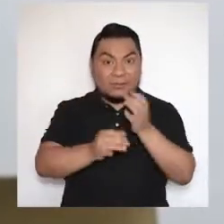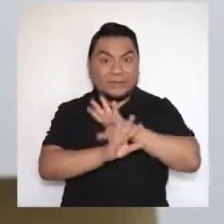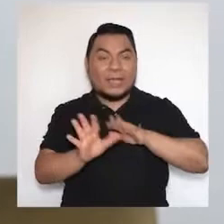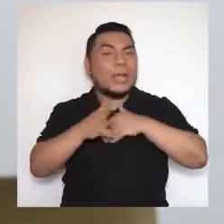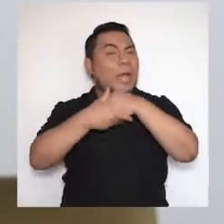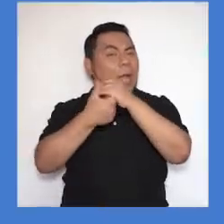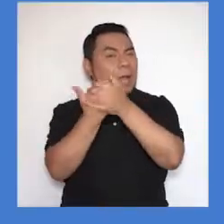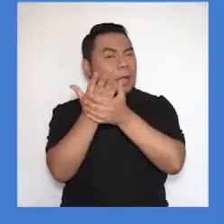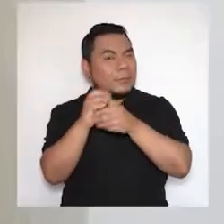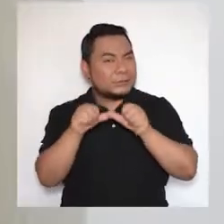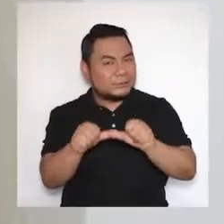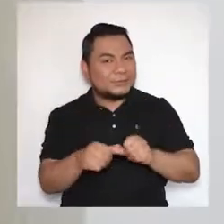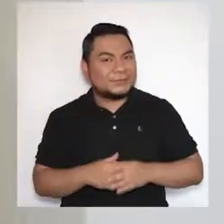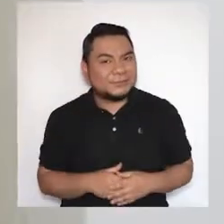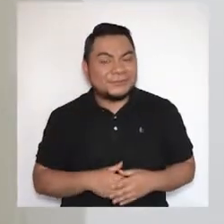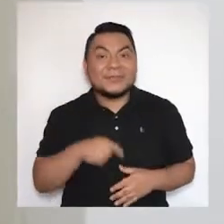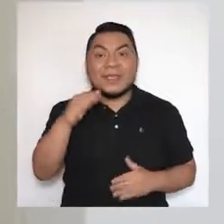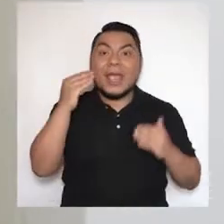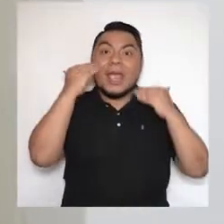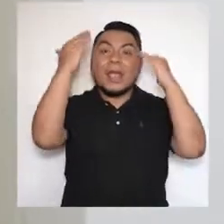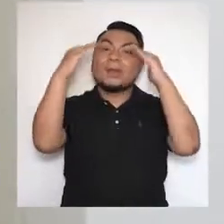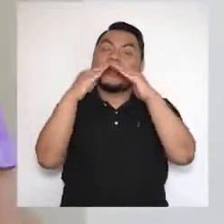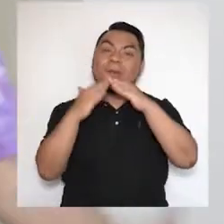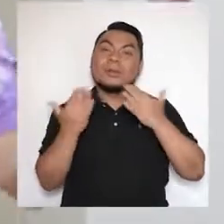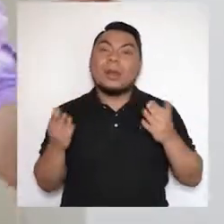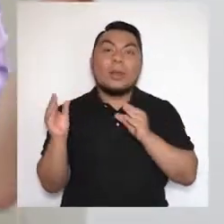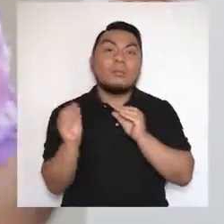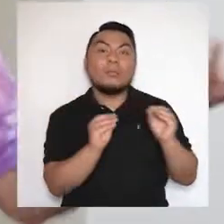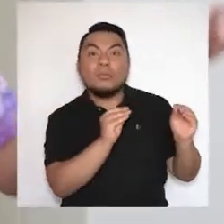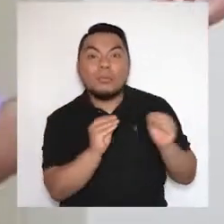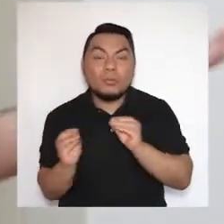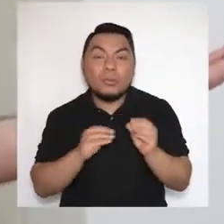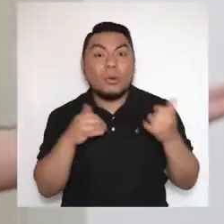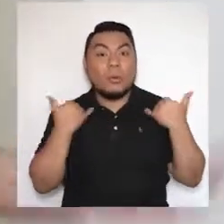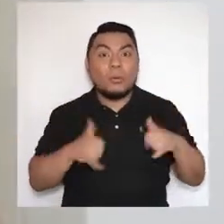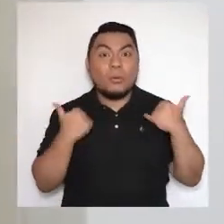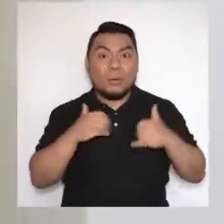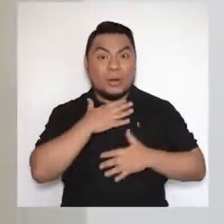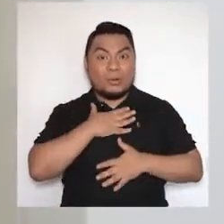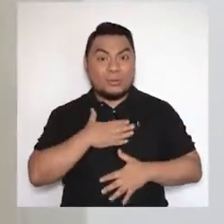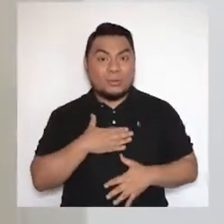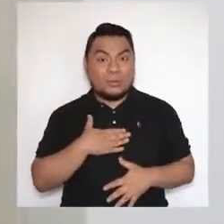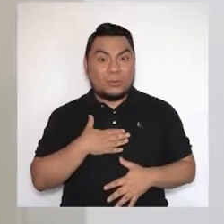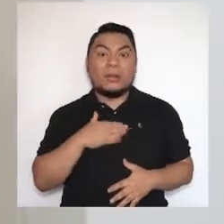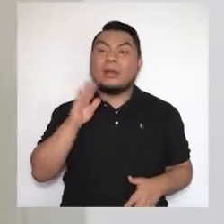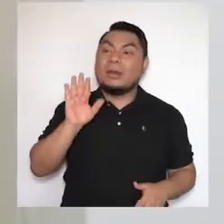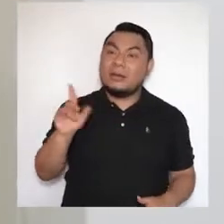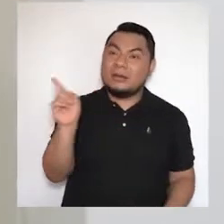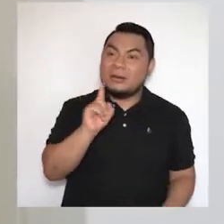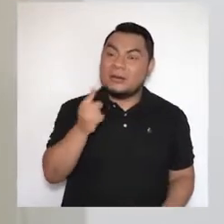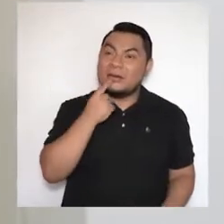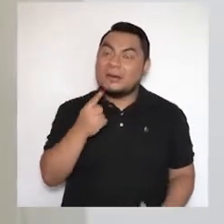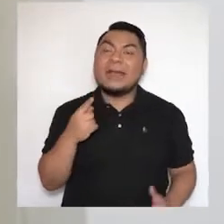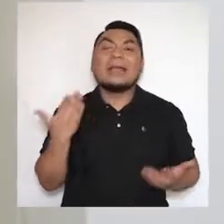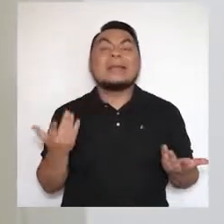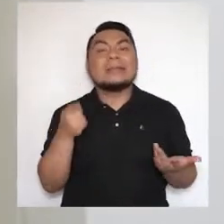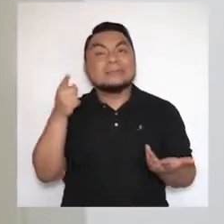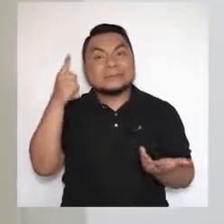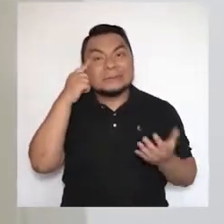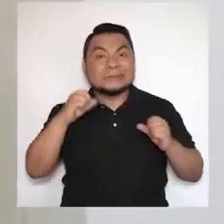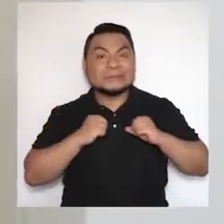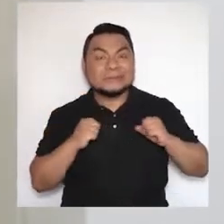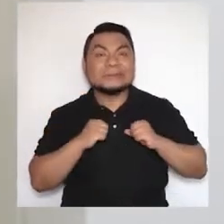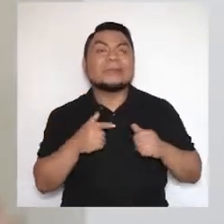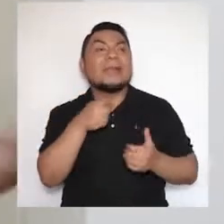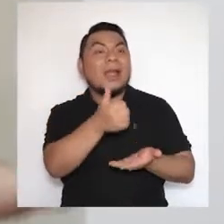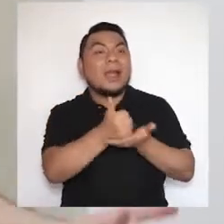lavamos las manos. Adultos en casa, el movimiento o juego corporal ojo, que no son ejercicios, ayudan a las